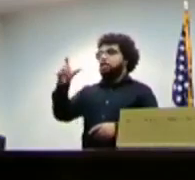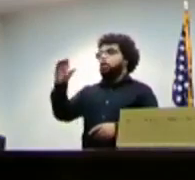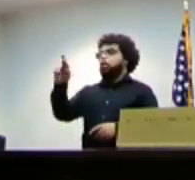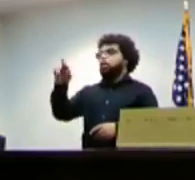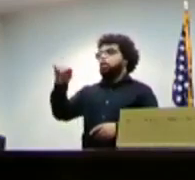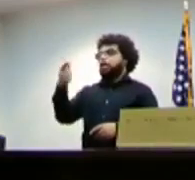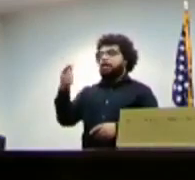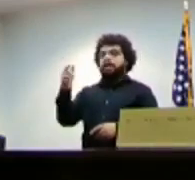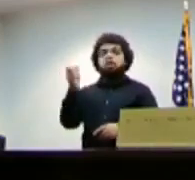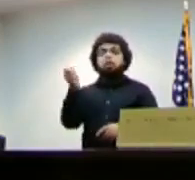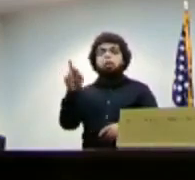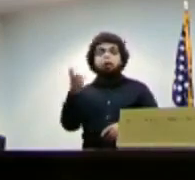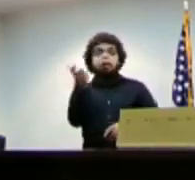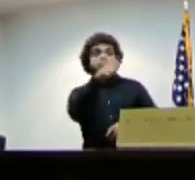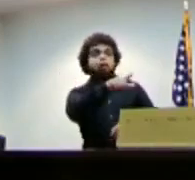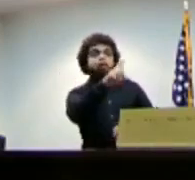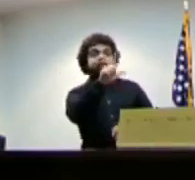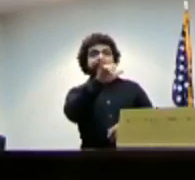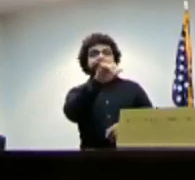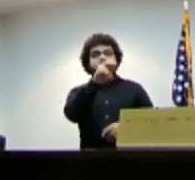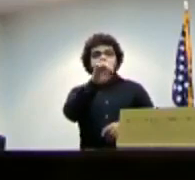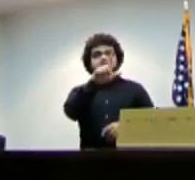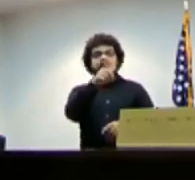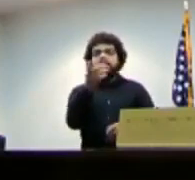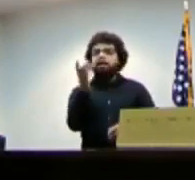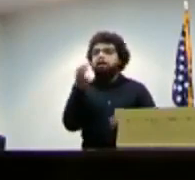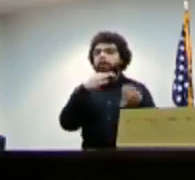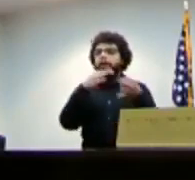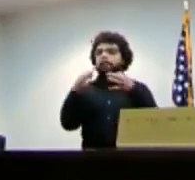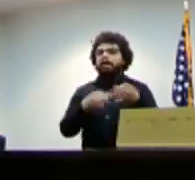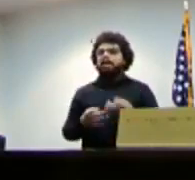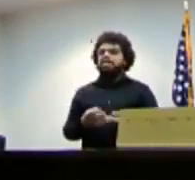explicar a qué se debe tanto apagón ahora en el verano.